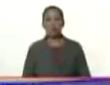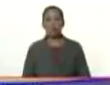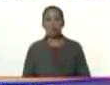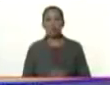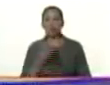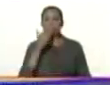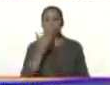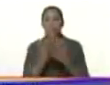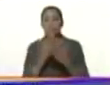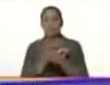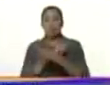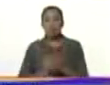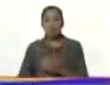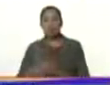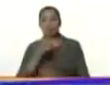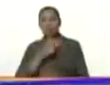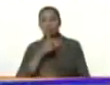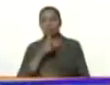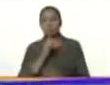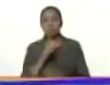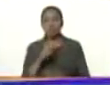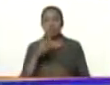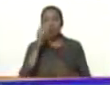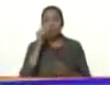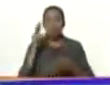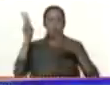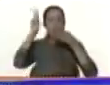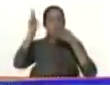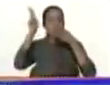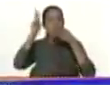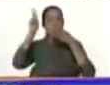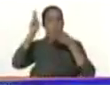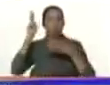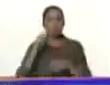frente a la fuerza de resistencia del gran Guaycaipuro,